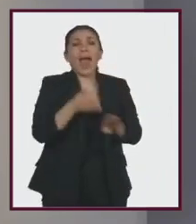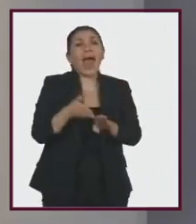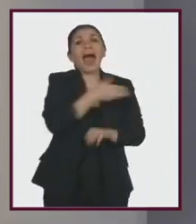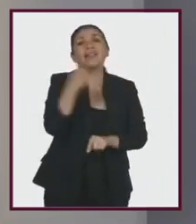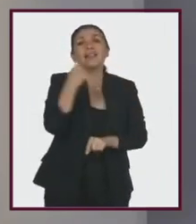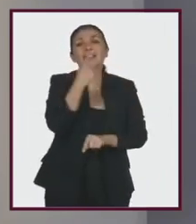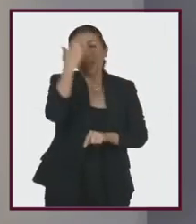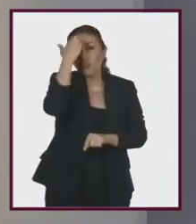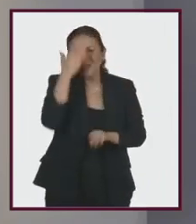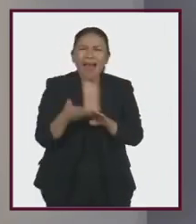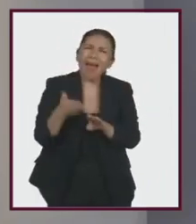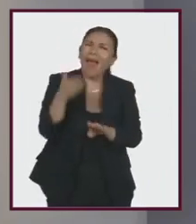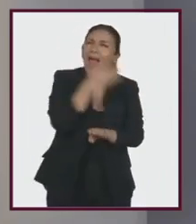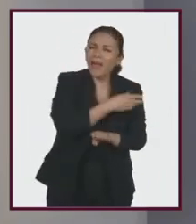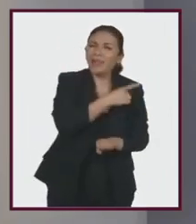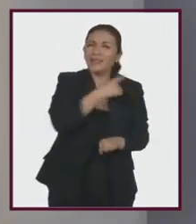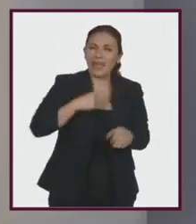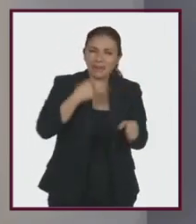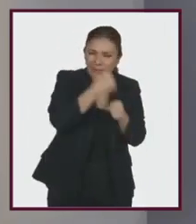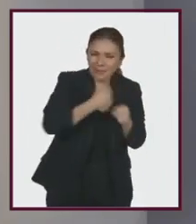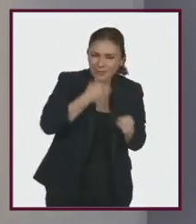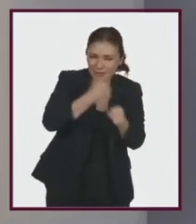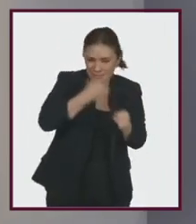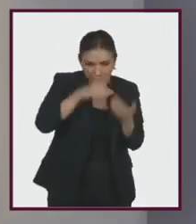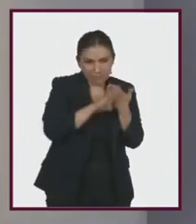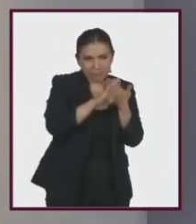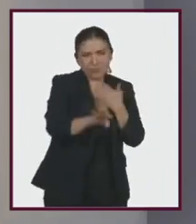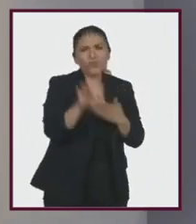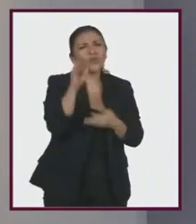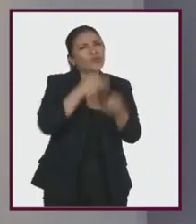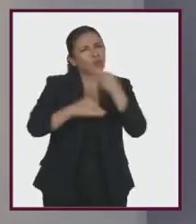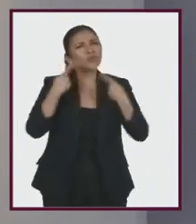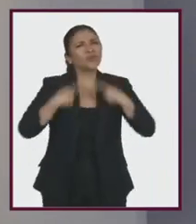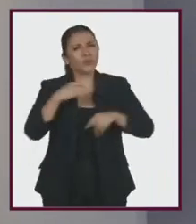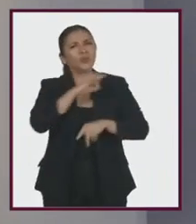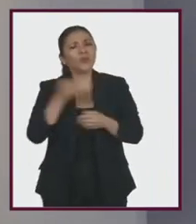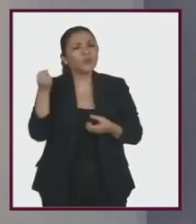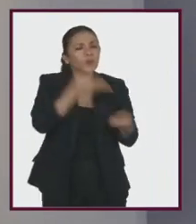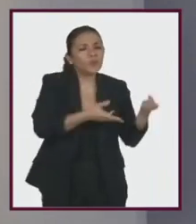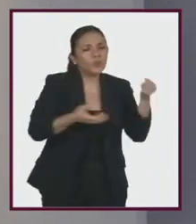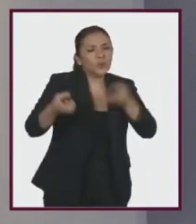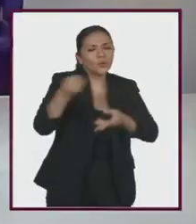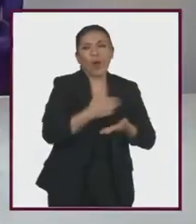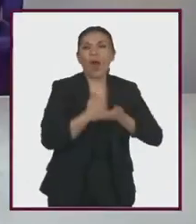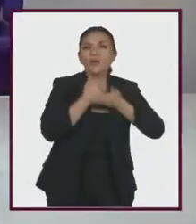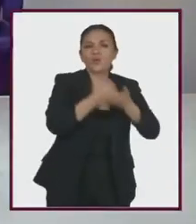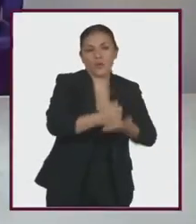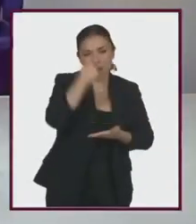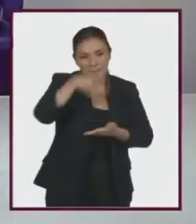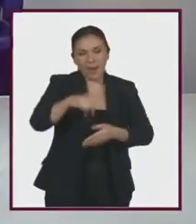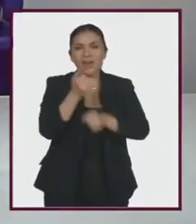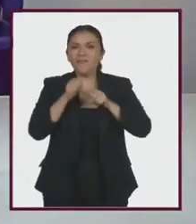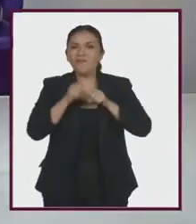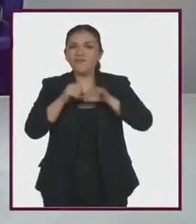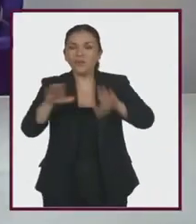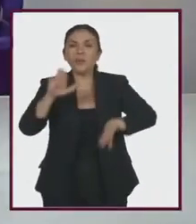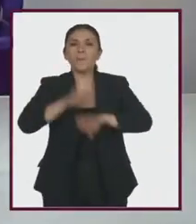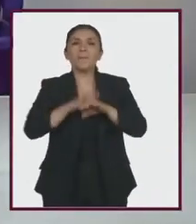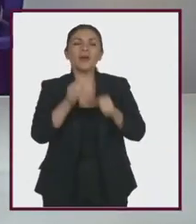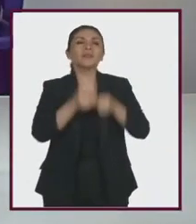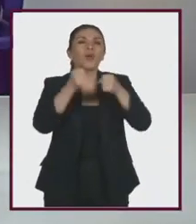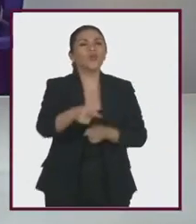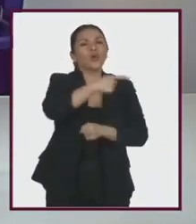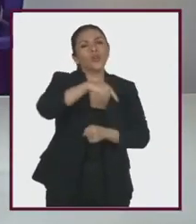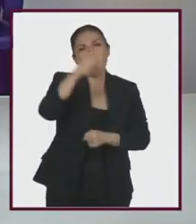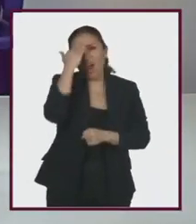mucho tiempo antes. Entonces, todos podemos poner un granito de arena informando y ayudando a mejorar las habilidades que tienen los jóvenes